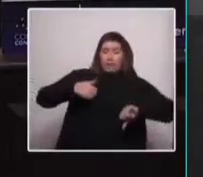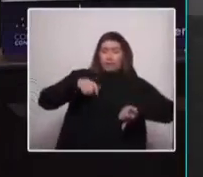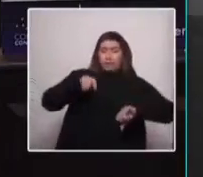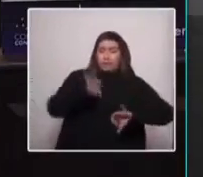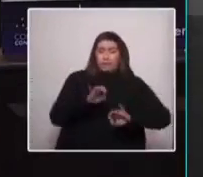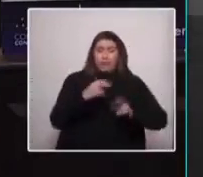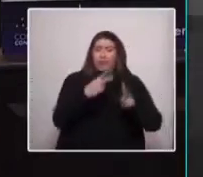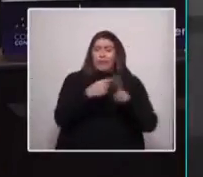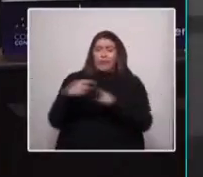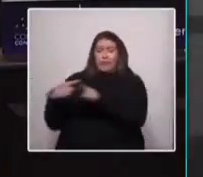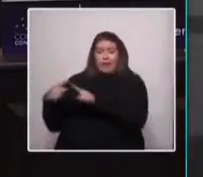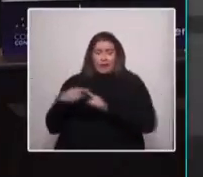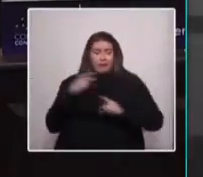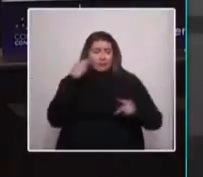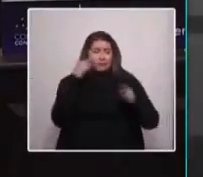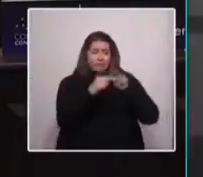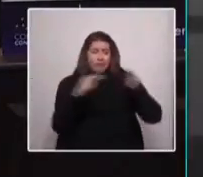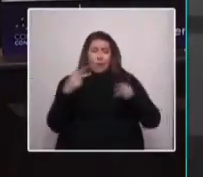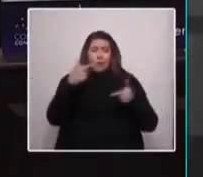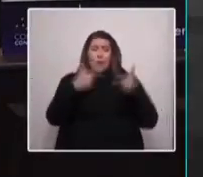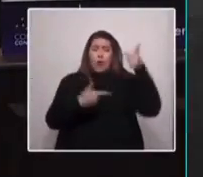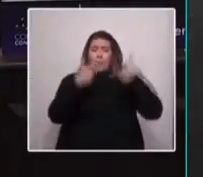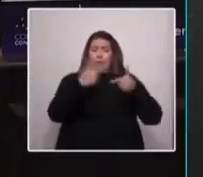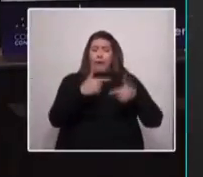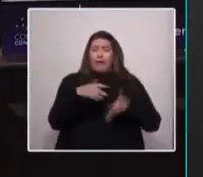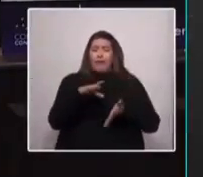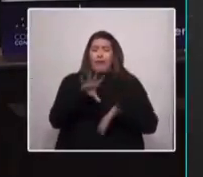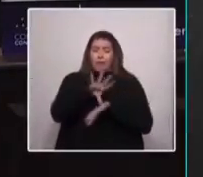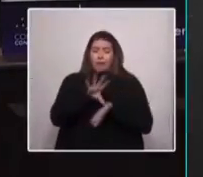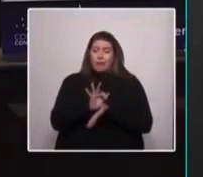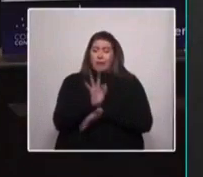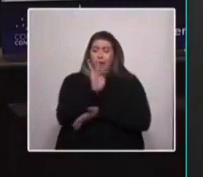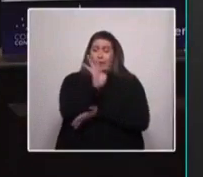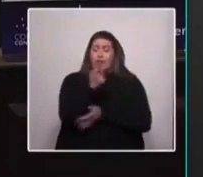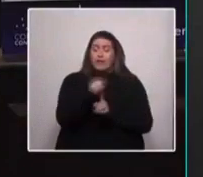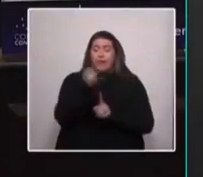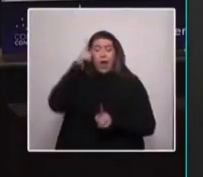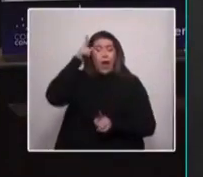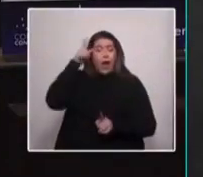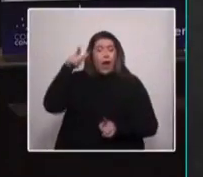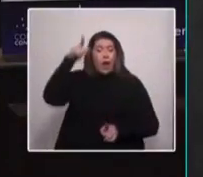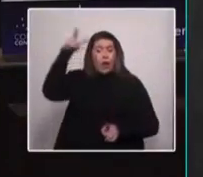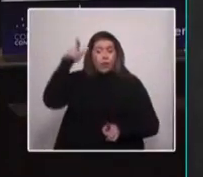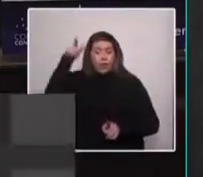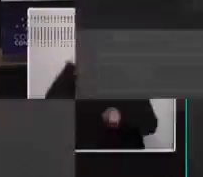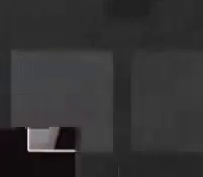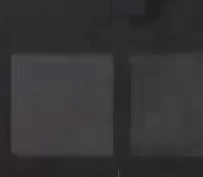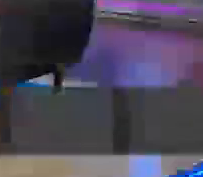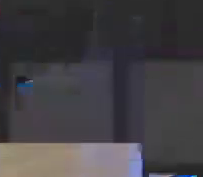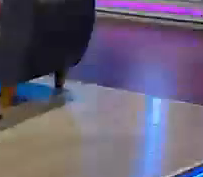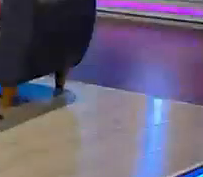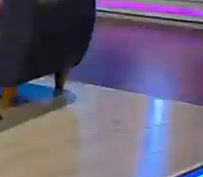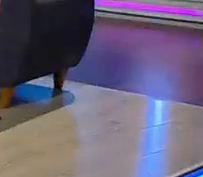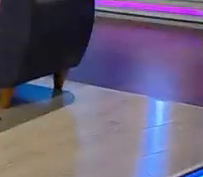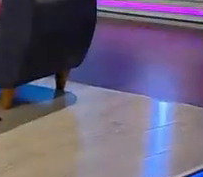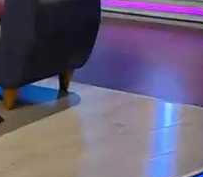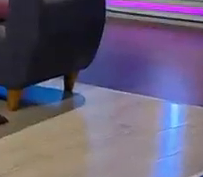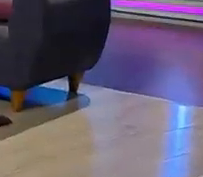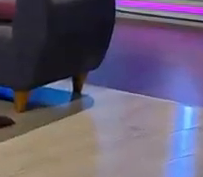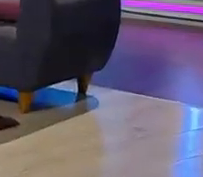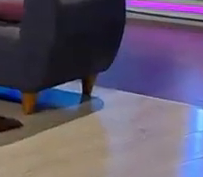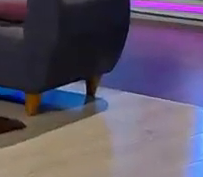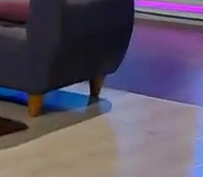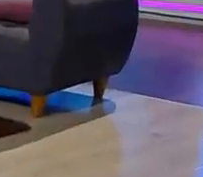va el padeo y uno quiere inundar. Entonces, creo que primero que nada hay que tener respeto